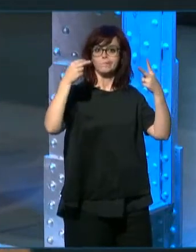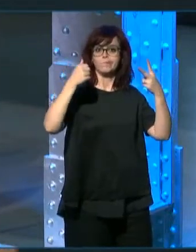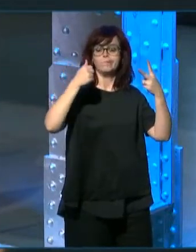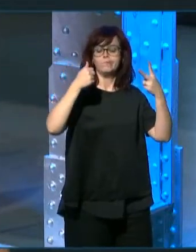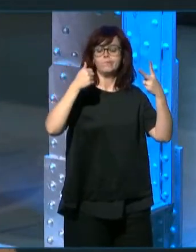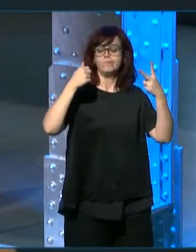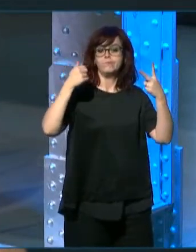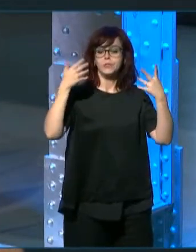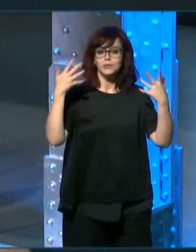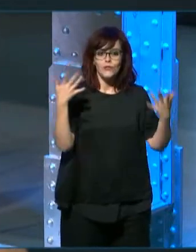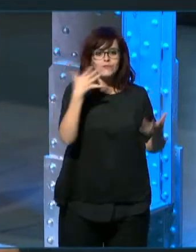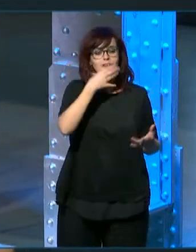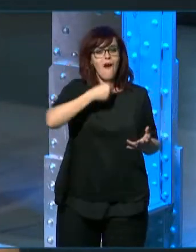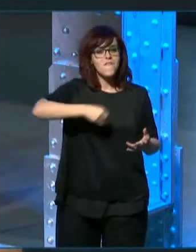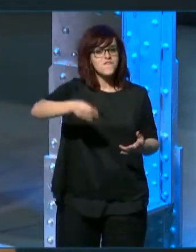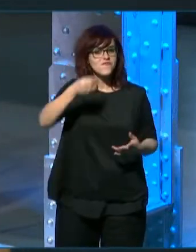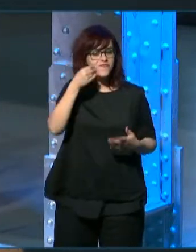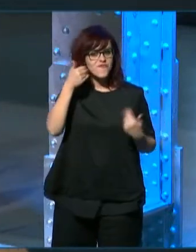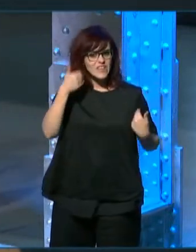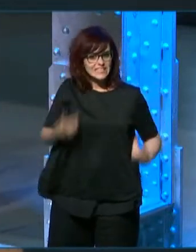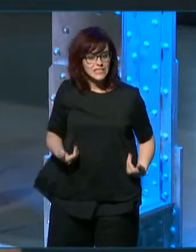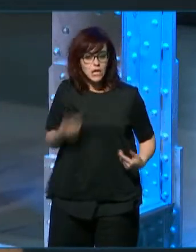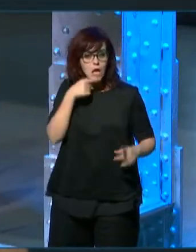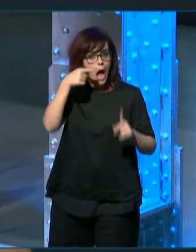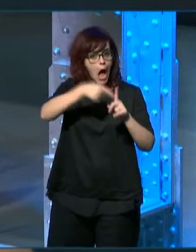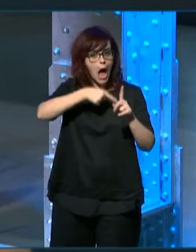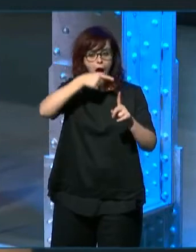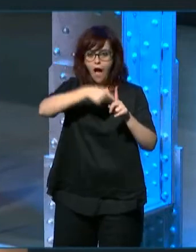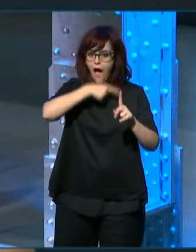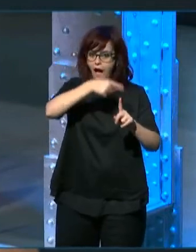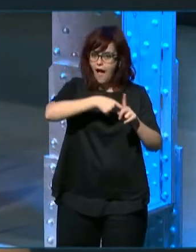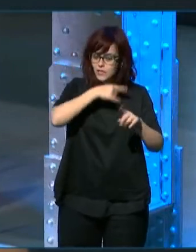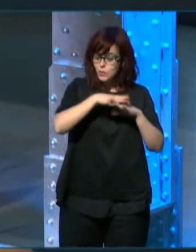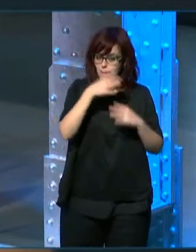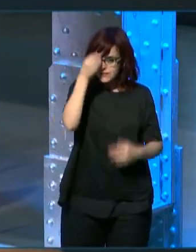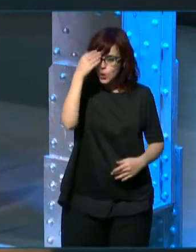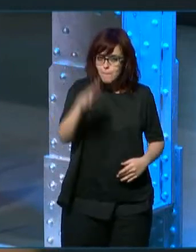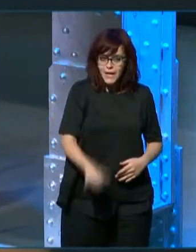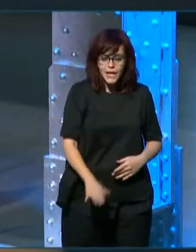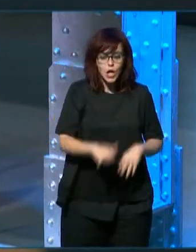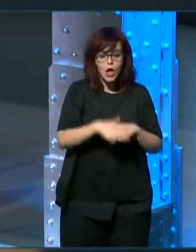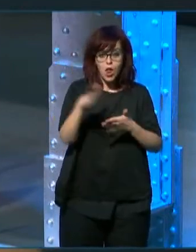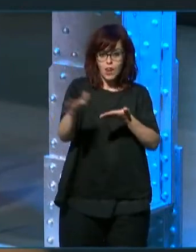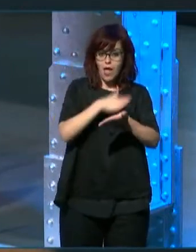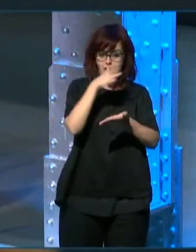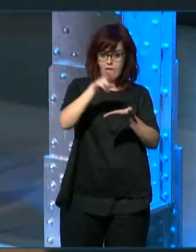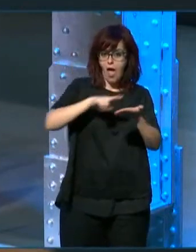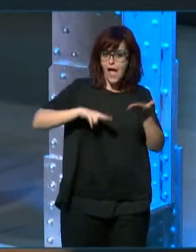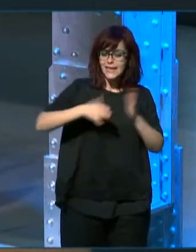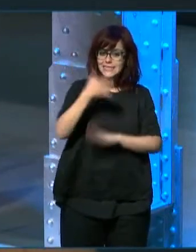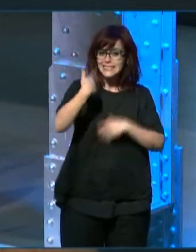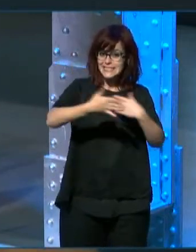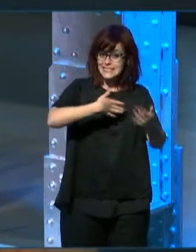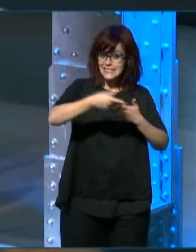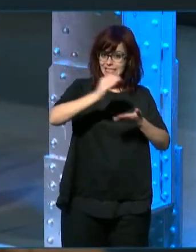era la belleza física y la obsesión. Y yo creo que viene desde mi infancia, en que yo leía los escritores y